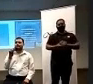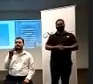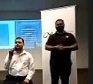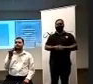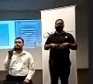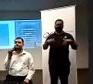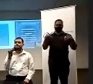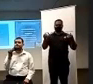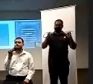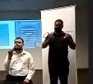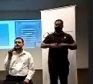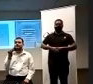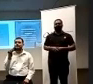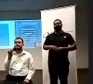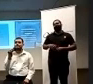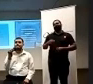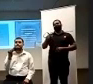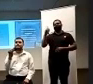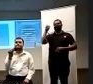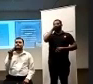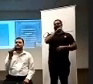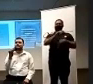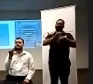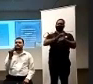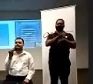la inclusión, pero